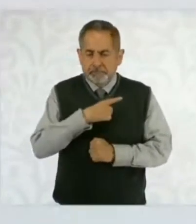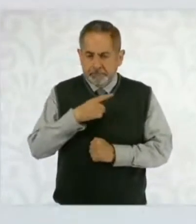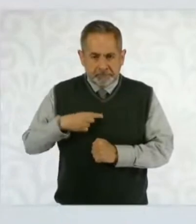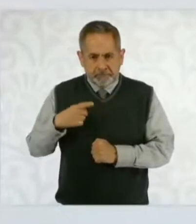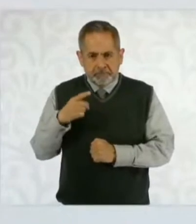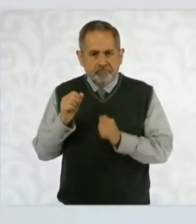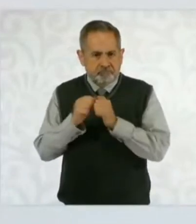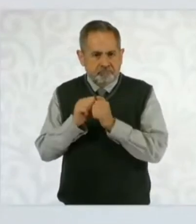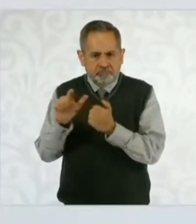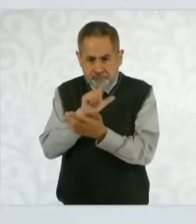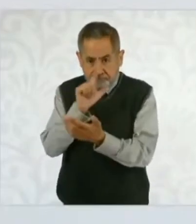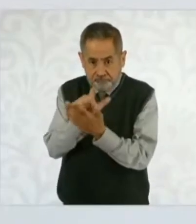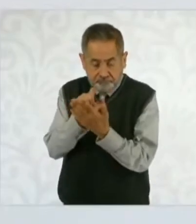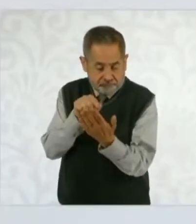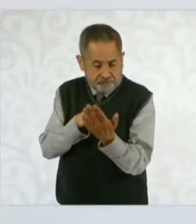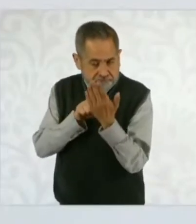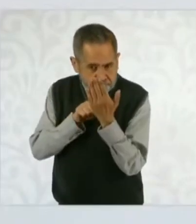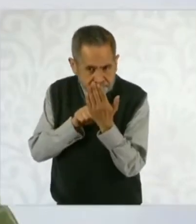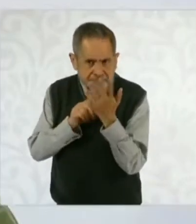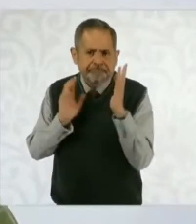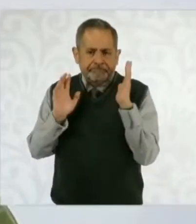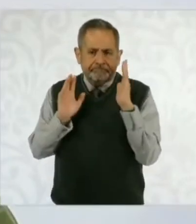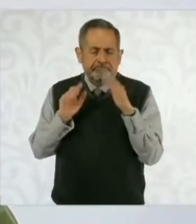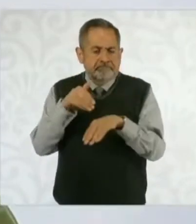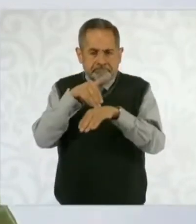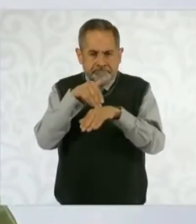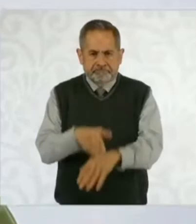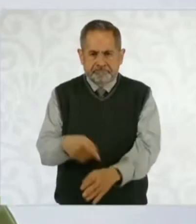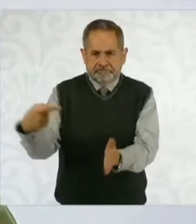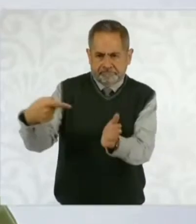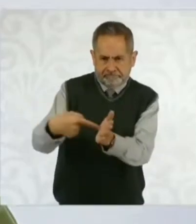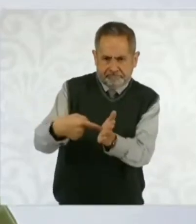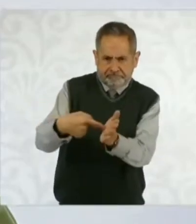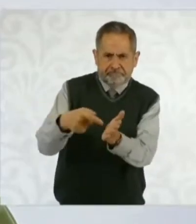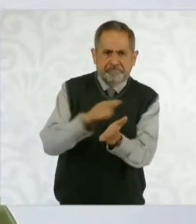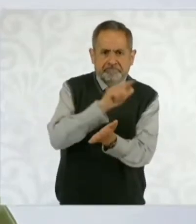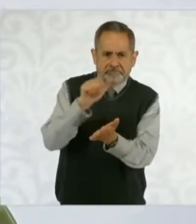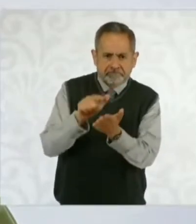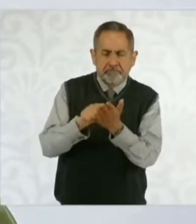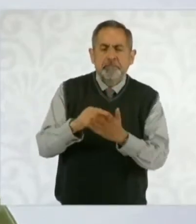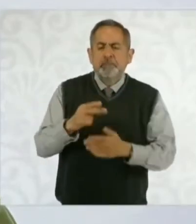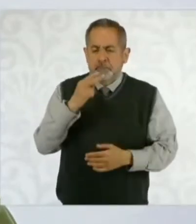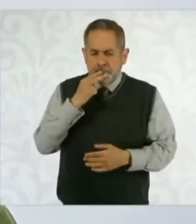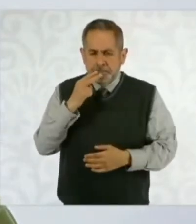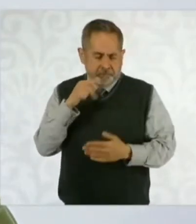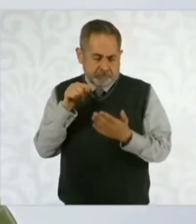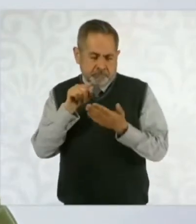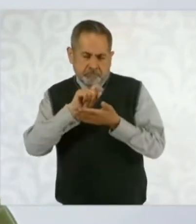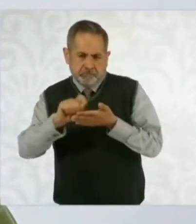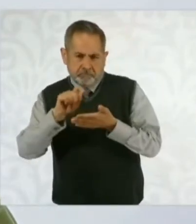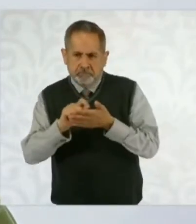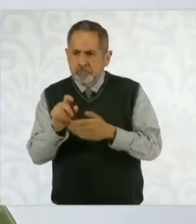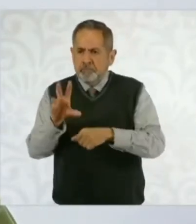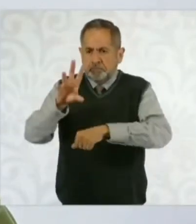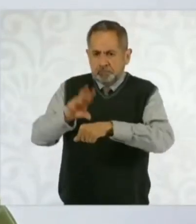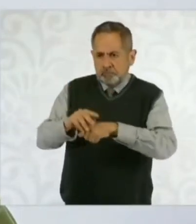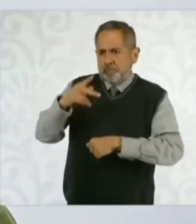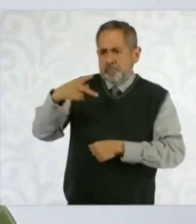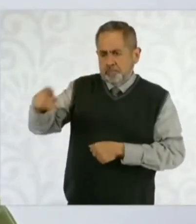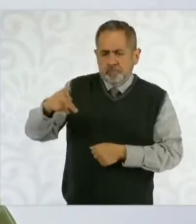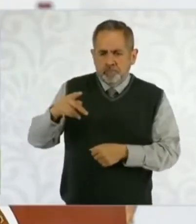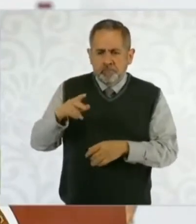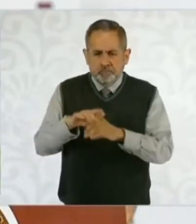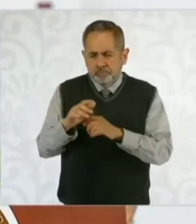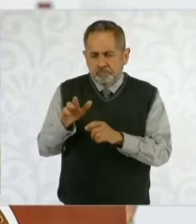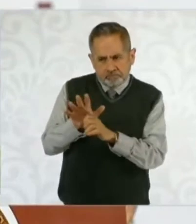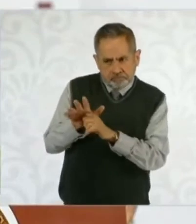ley, es que actuemos conforme a derecho, apegados al uso nacional, al uso racional